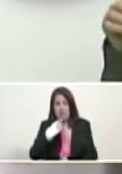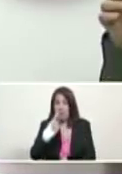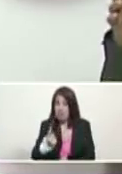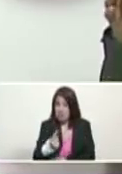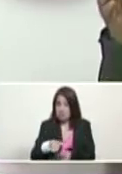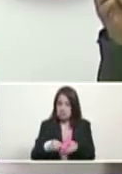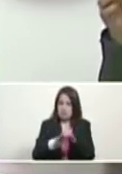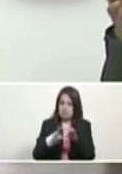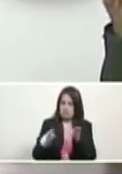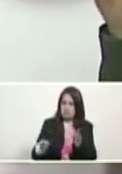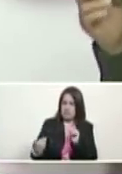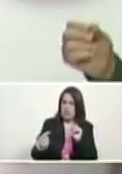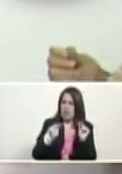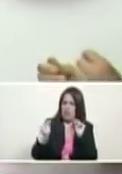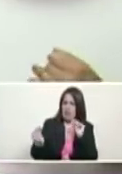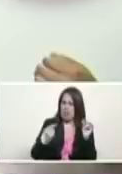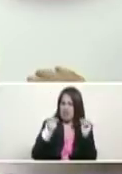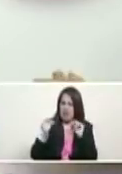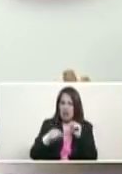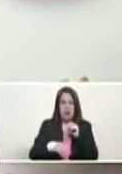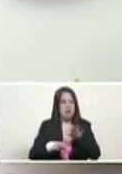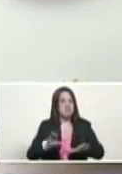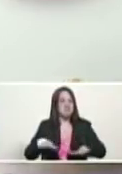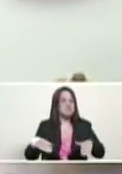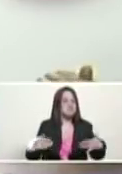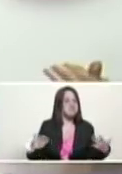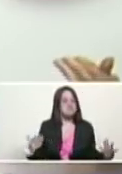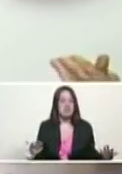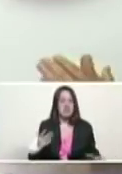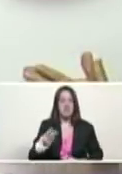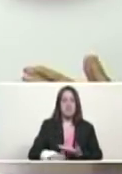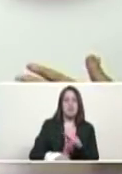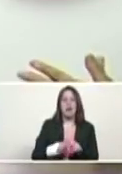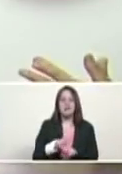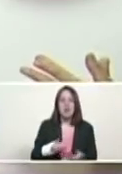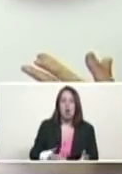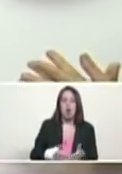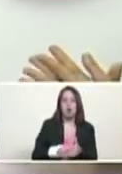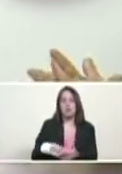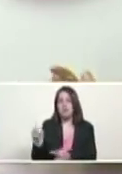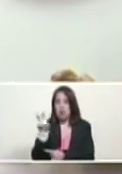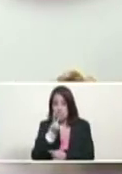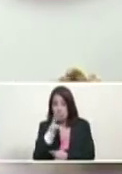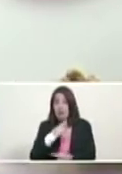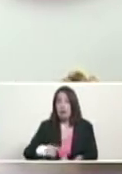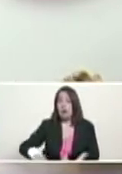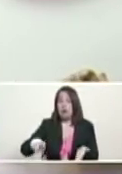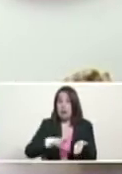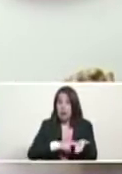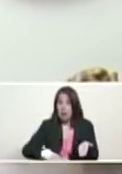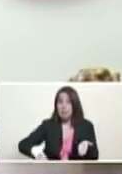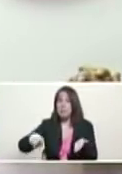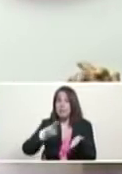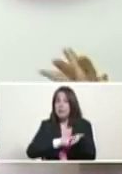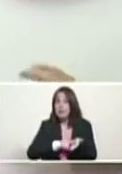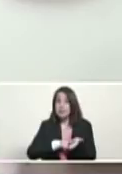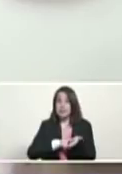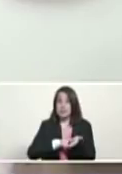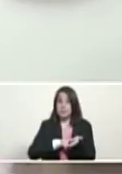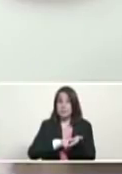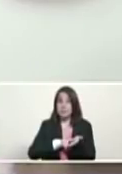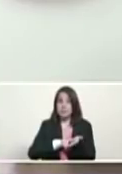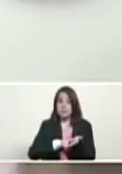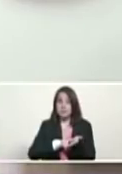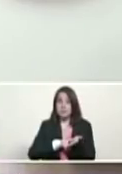la mesa en la Casa Blanca todas las opciones contra Venezuela. Lo repiten y lo repiten. Y lo